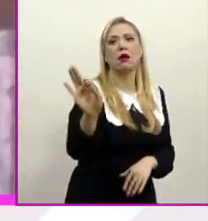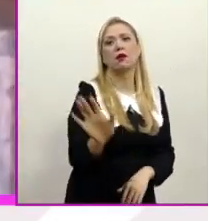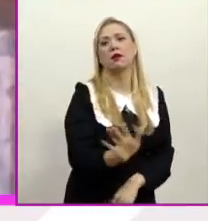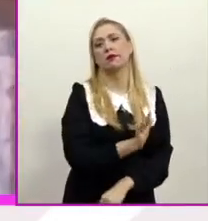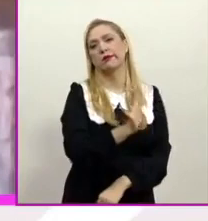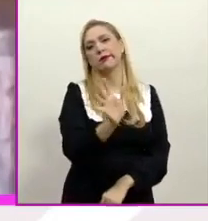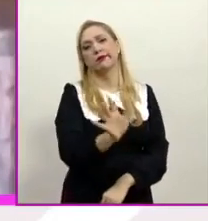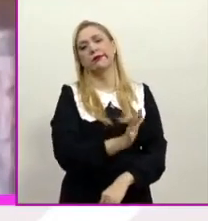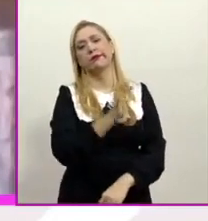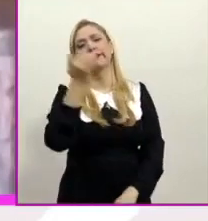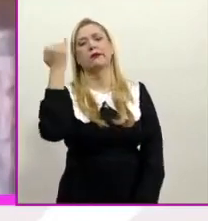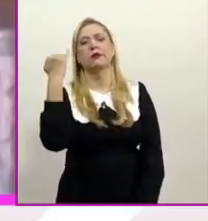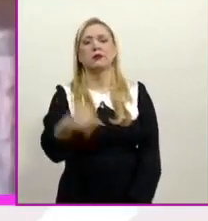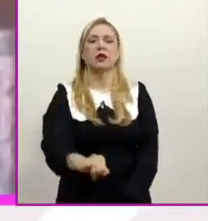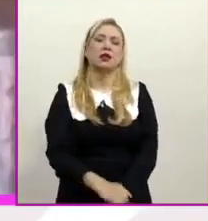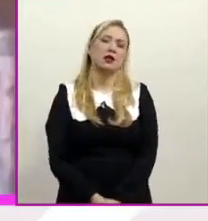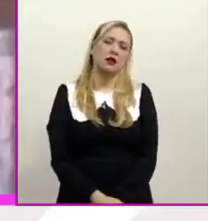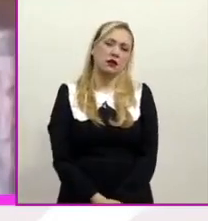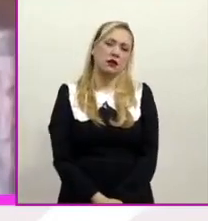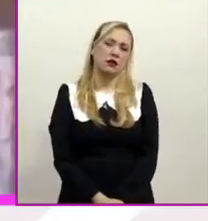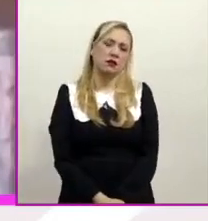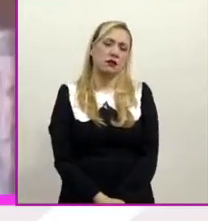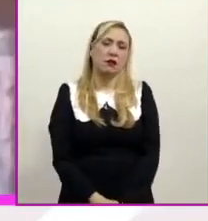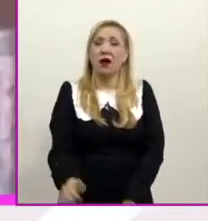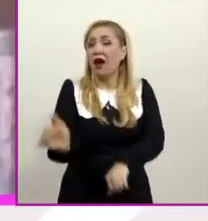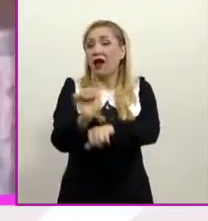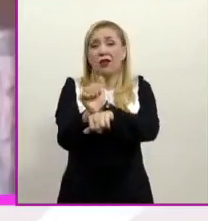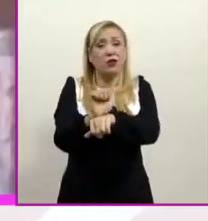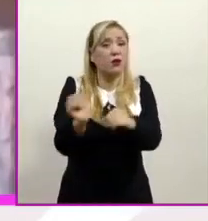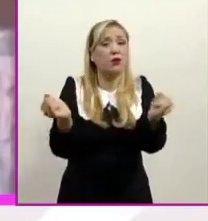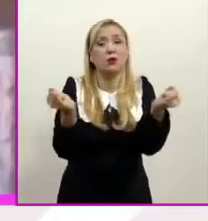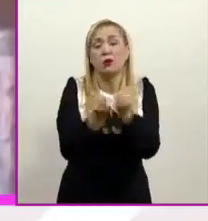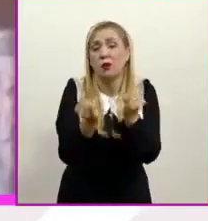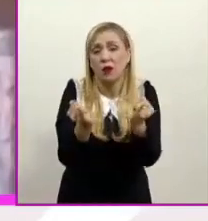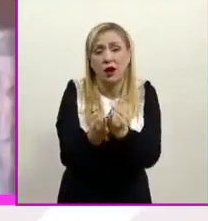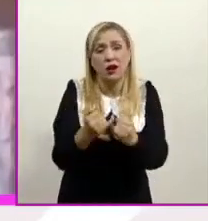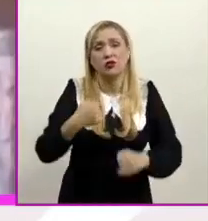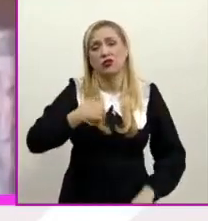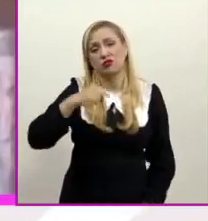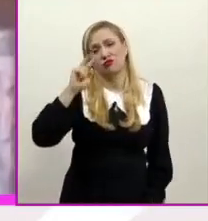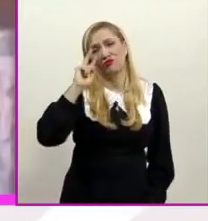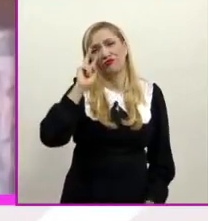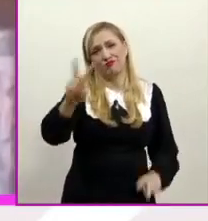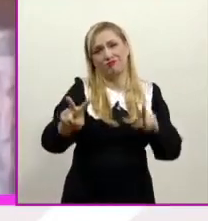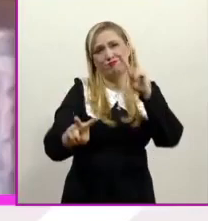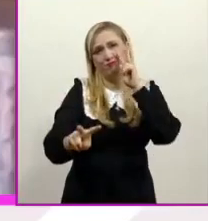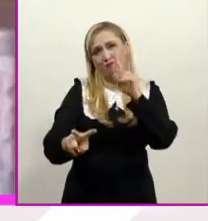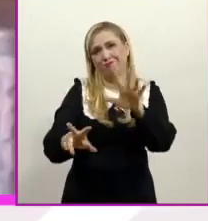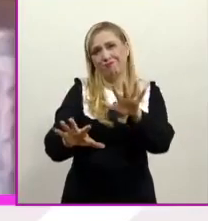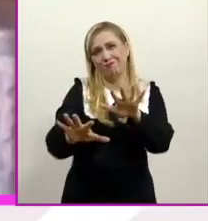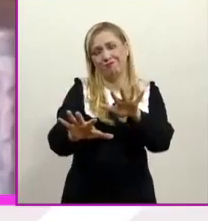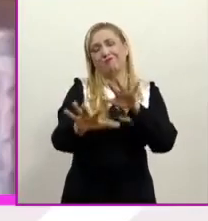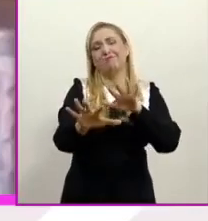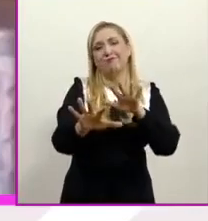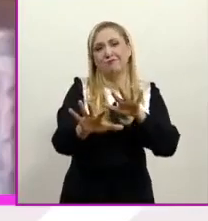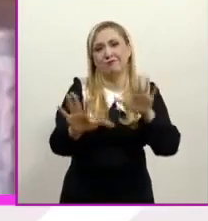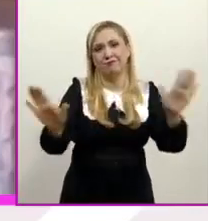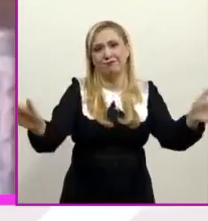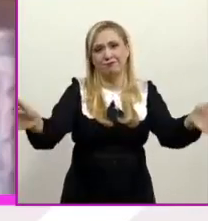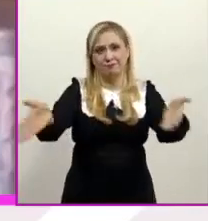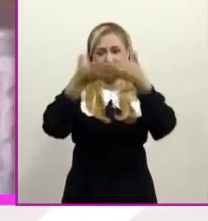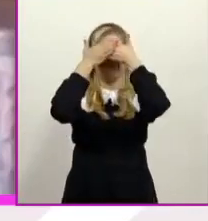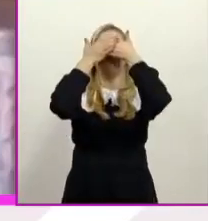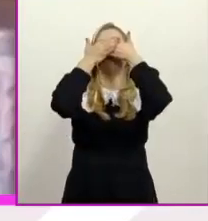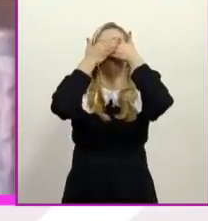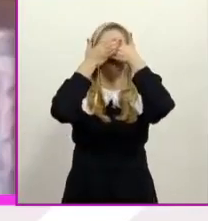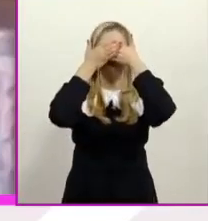más blanca. El asunto con los actores es que siempre nos enteramos. El asunto con los actores es que nos cierran la puerta en la